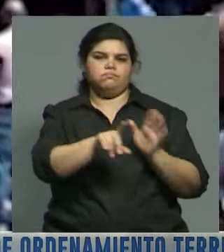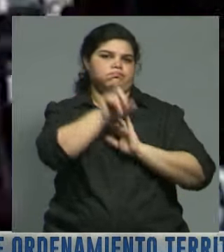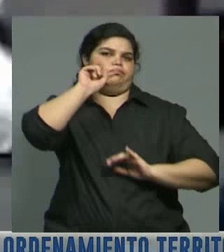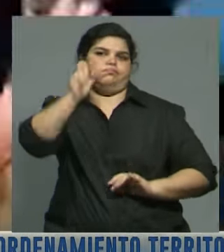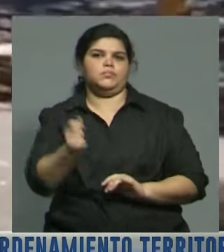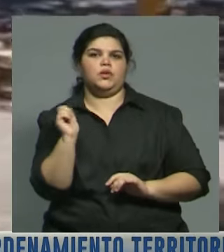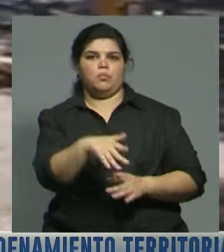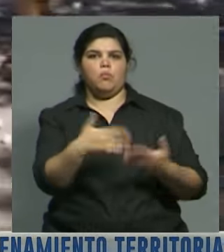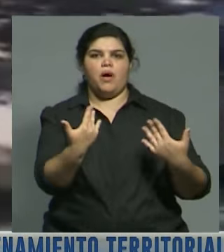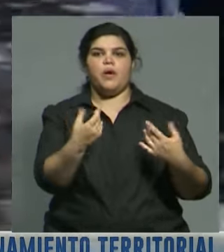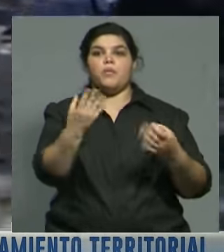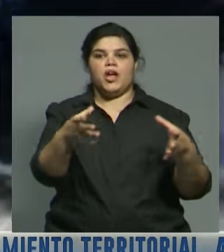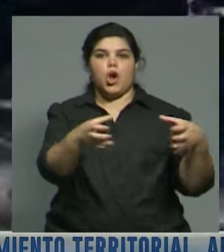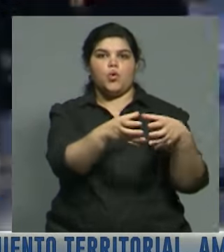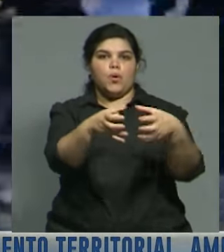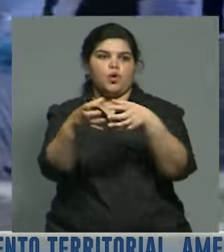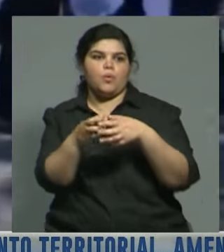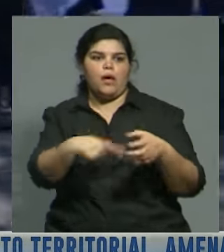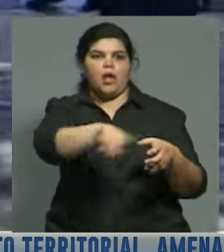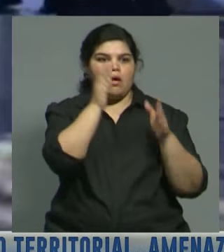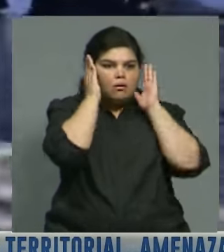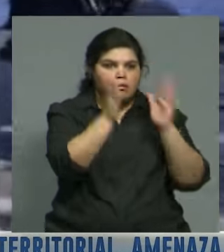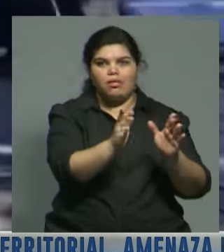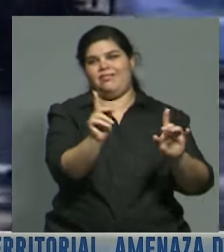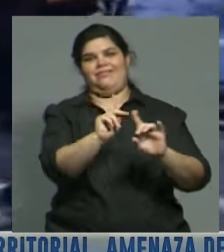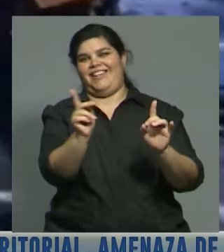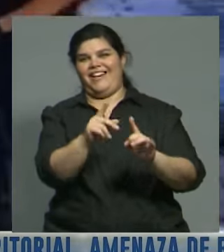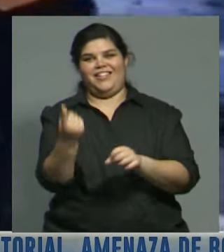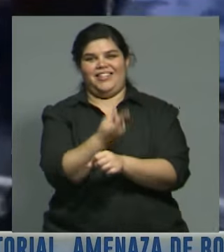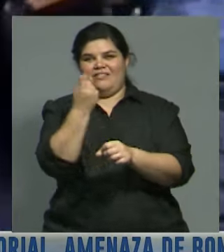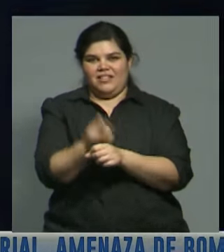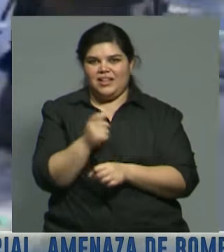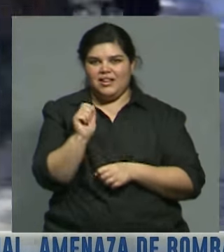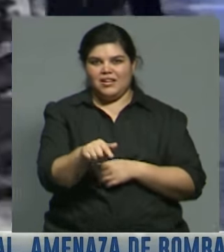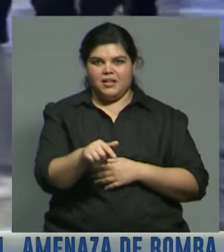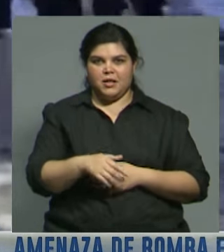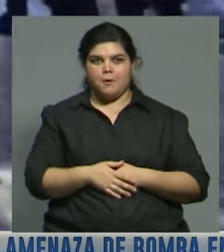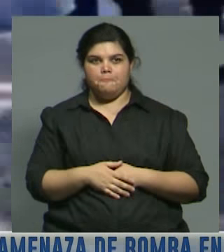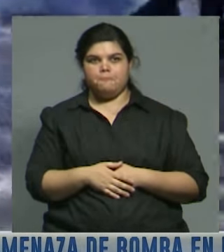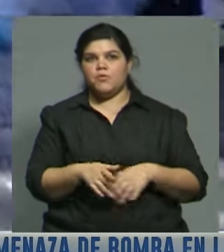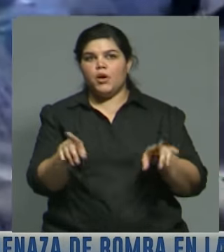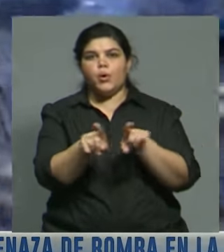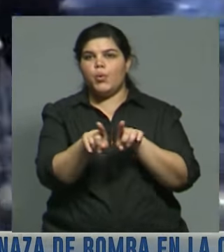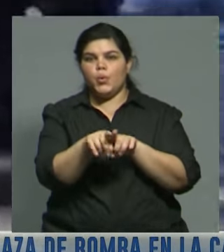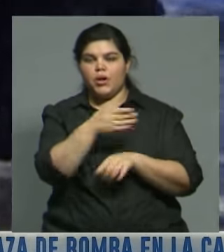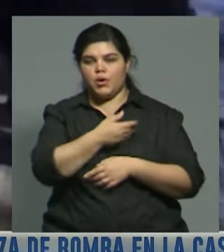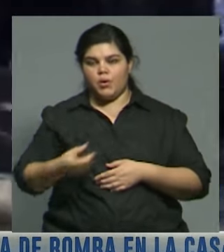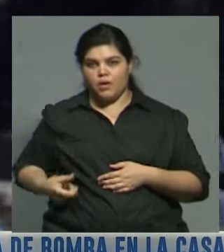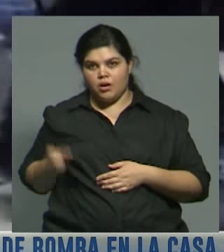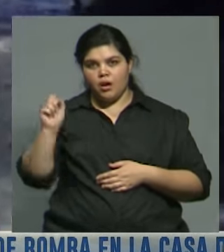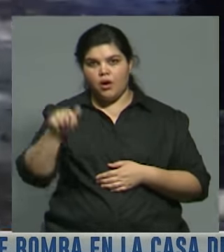nombre de un interés de grupo. No obstante, una objeción similar cabe hacerle también al mismo gobierno, porque toda vez